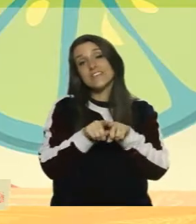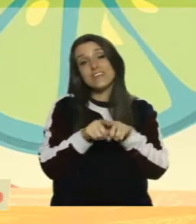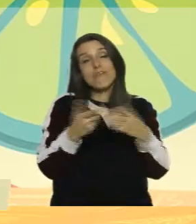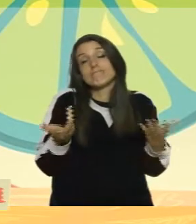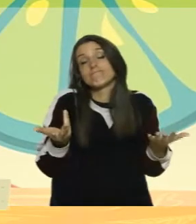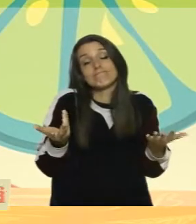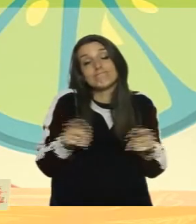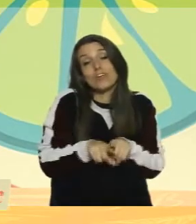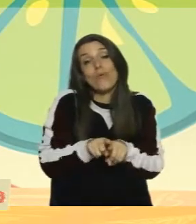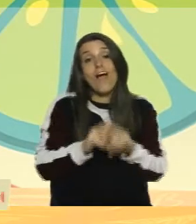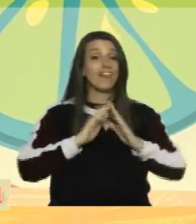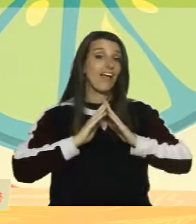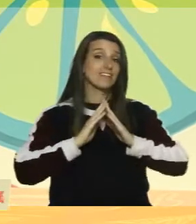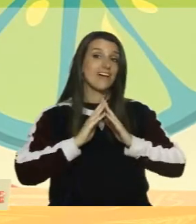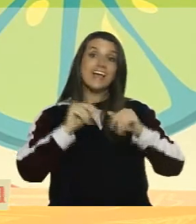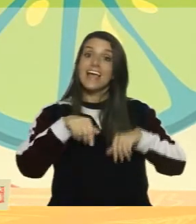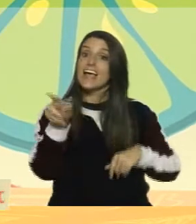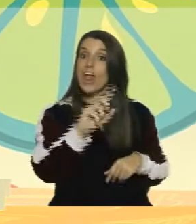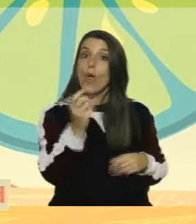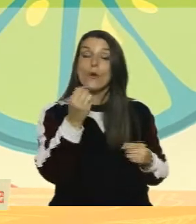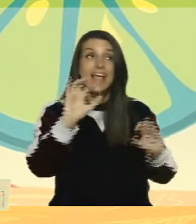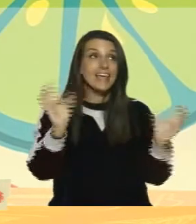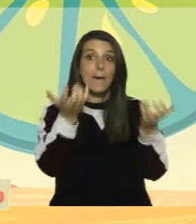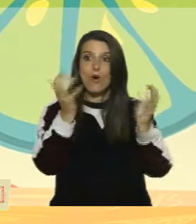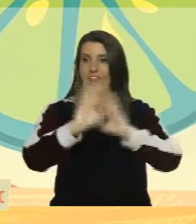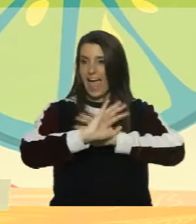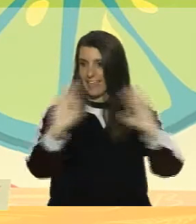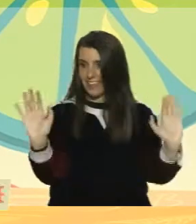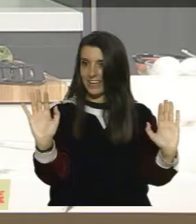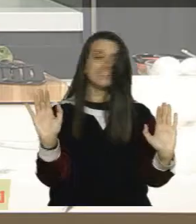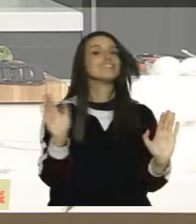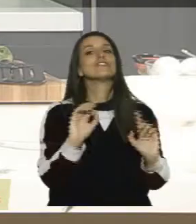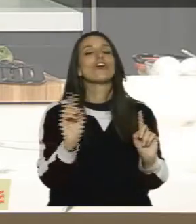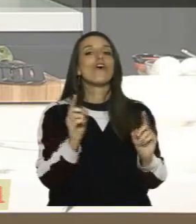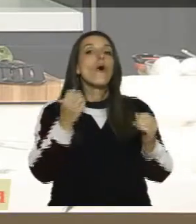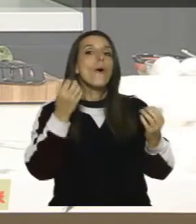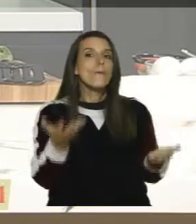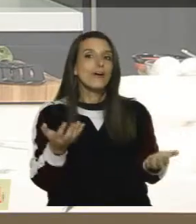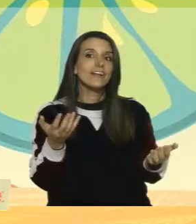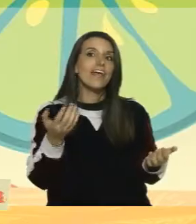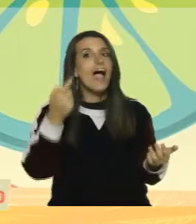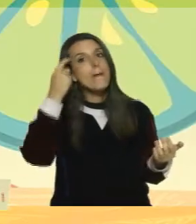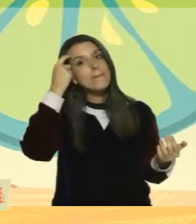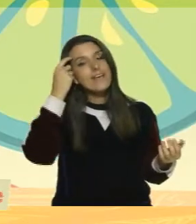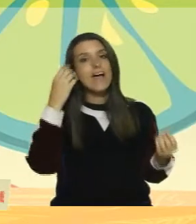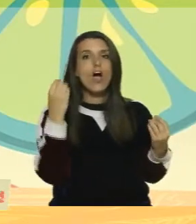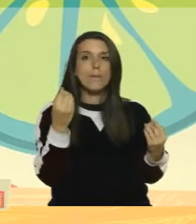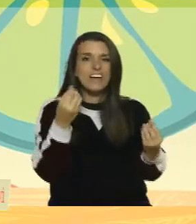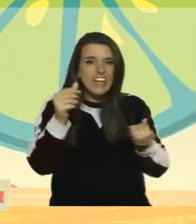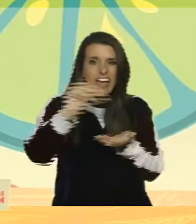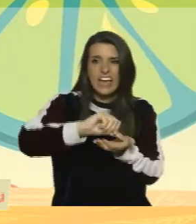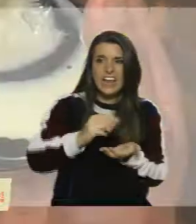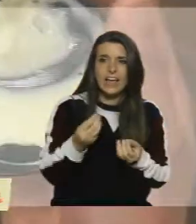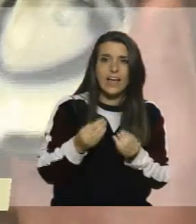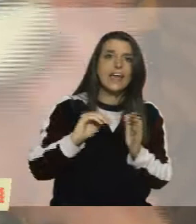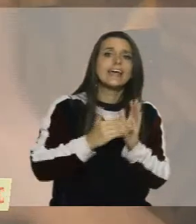es el tema? Obvio. Y acá no es porque se haya quemado nada, aclaremos. No, por supuesto. Porque si no, uno piensa que es porque... ¿Qué le estás agregando? ¿El